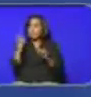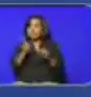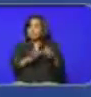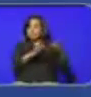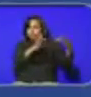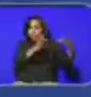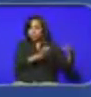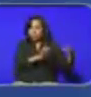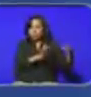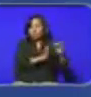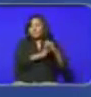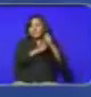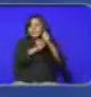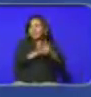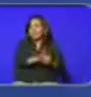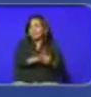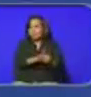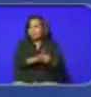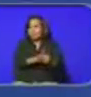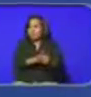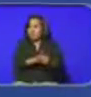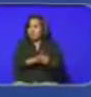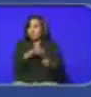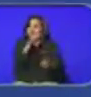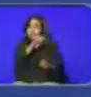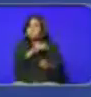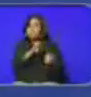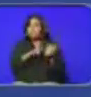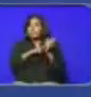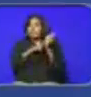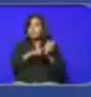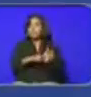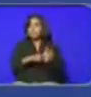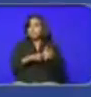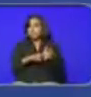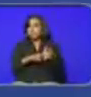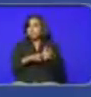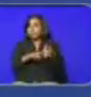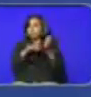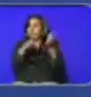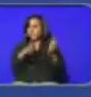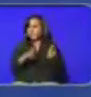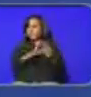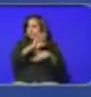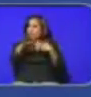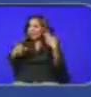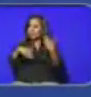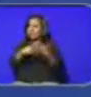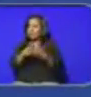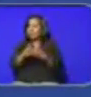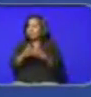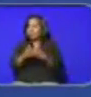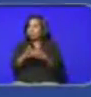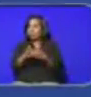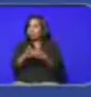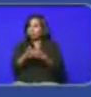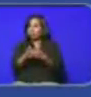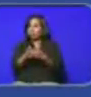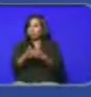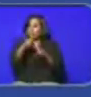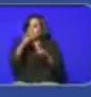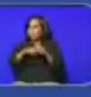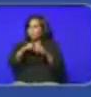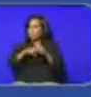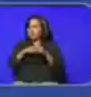y en ese consejo directivo hay una representación de todos aquellos que están involucrados en este tipo de formación. Por